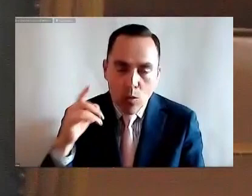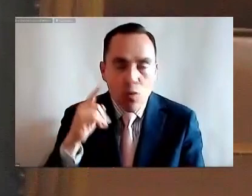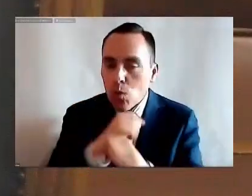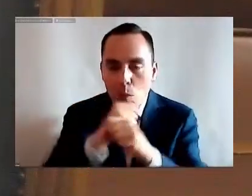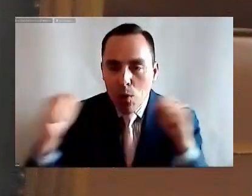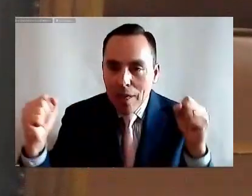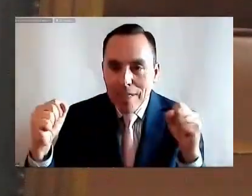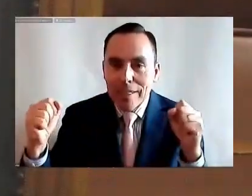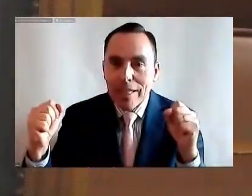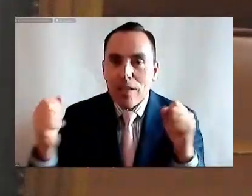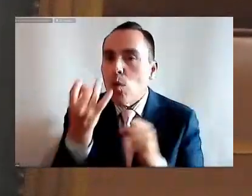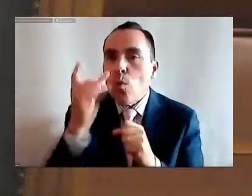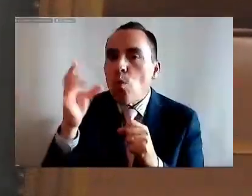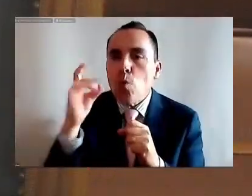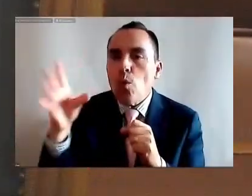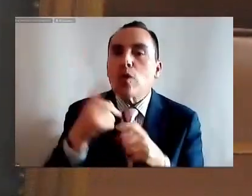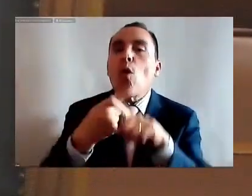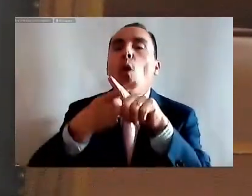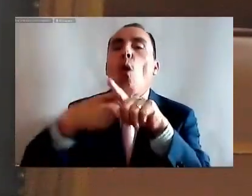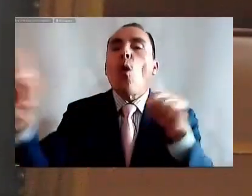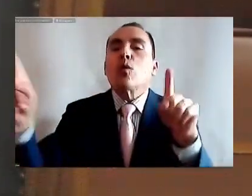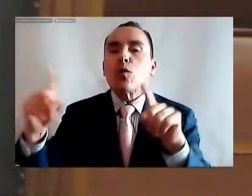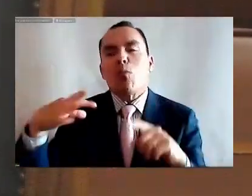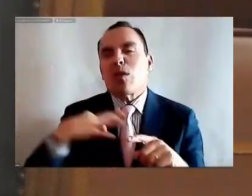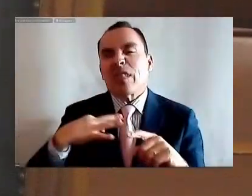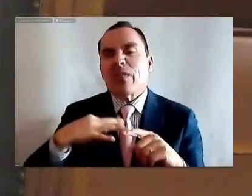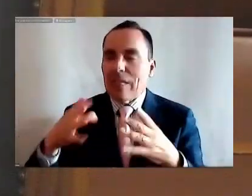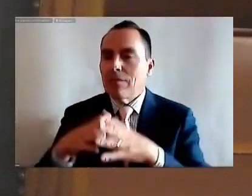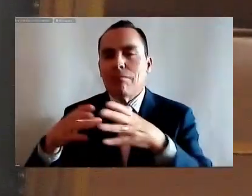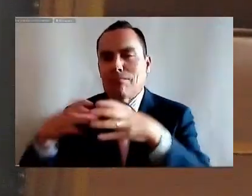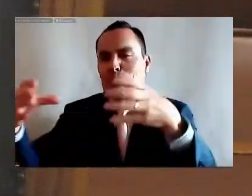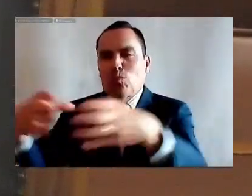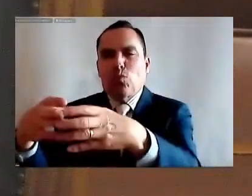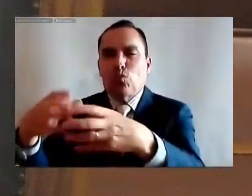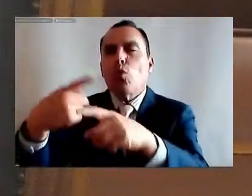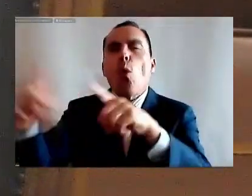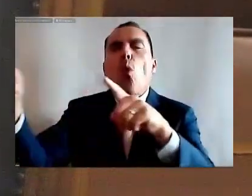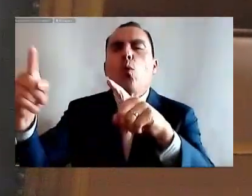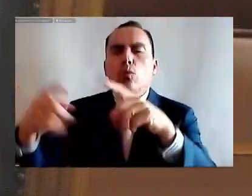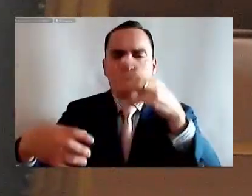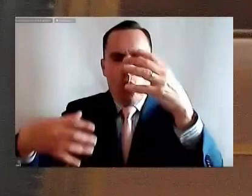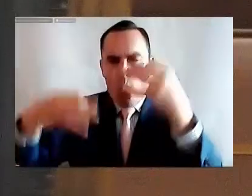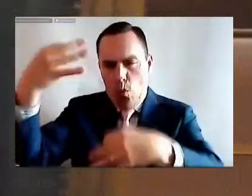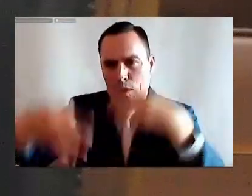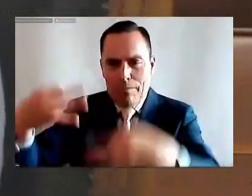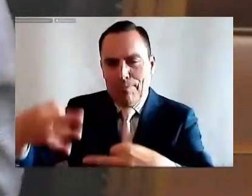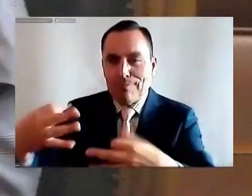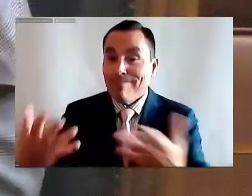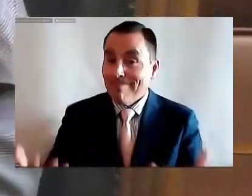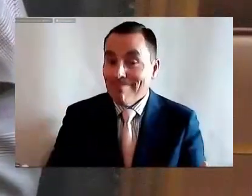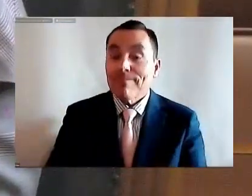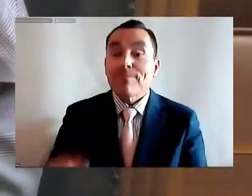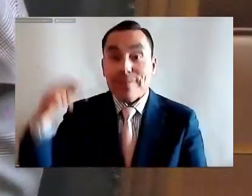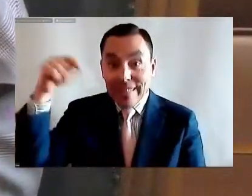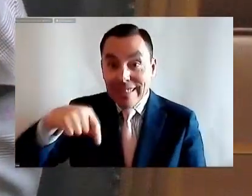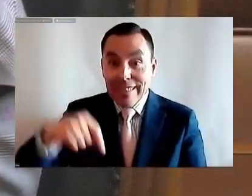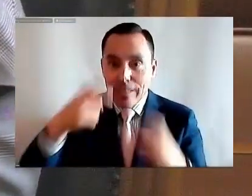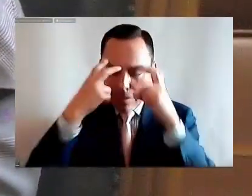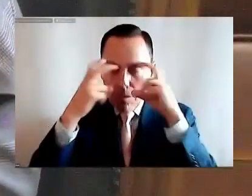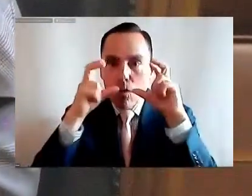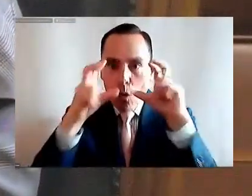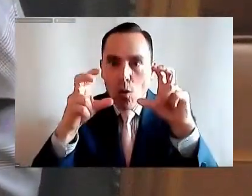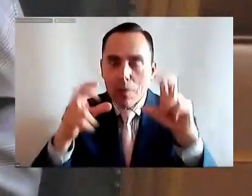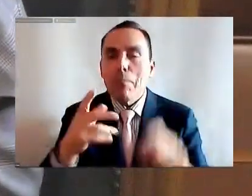lo conversamos, pero no lo decimos, entonces hay cosas que yo creo que tenemos que, estos ojos que ustedes nos prestan para